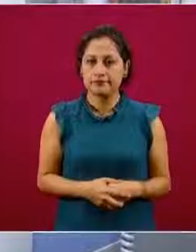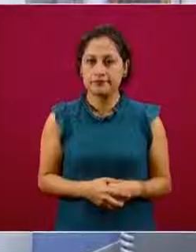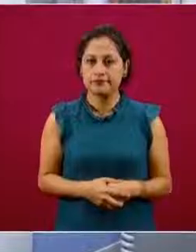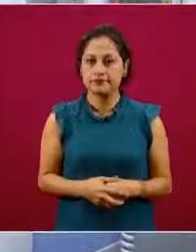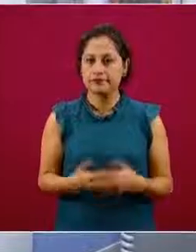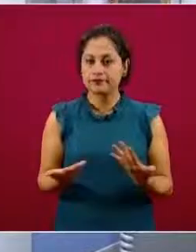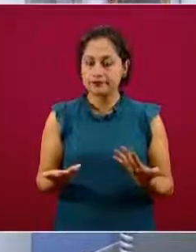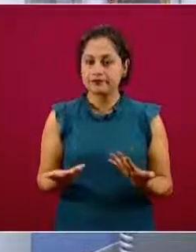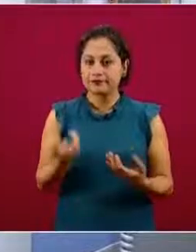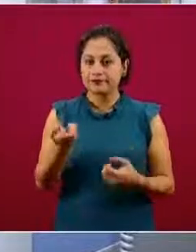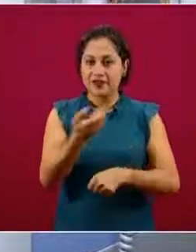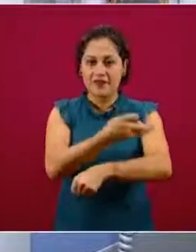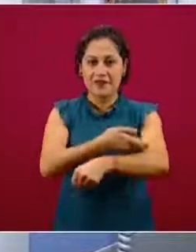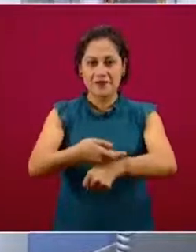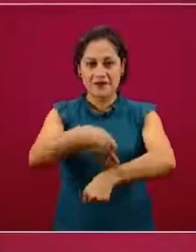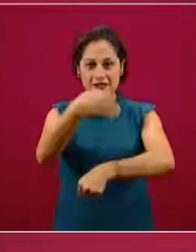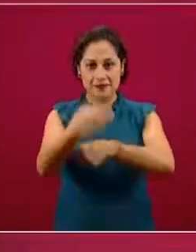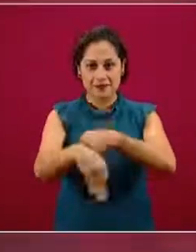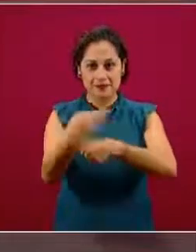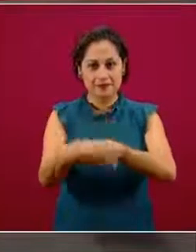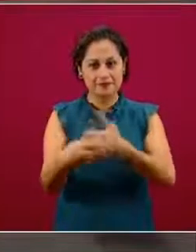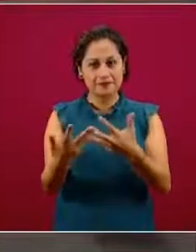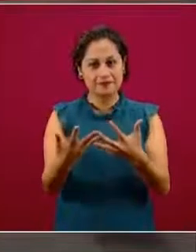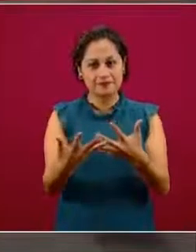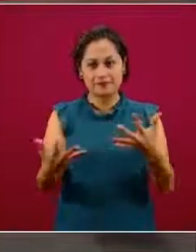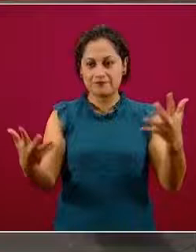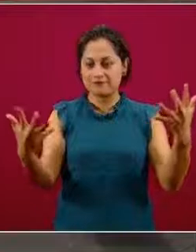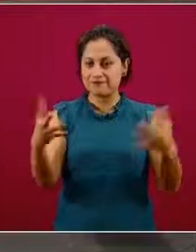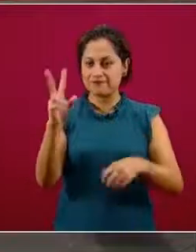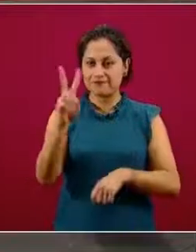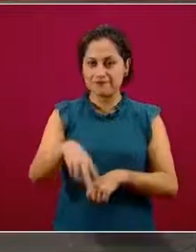Y somos una gran familia al final.